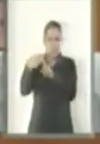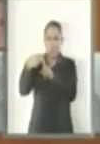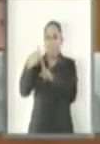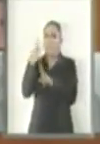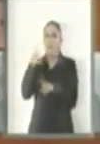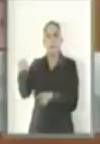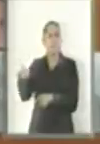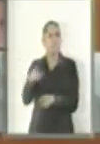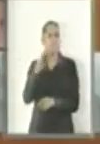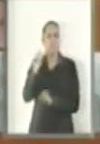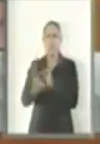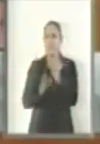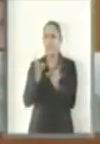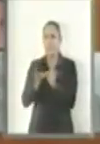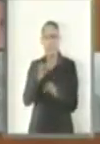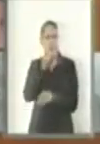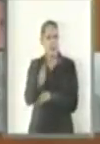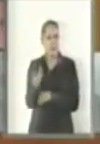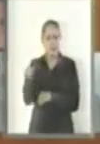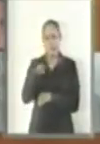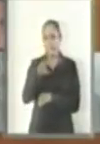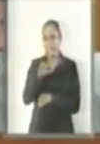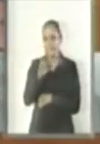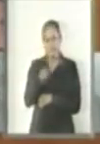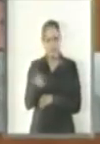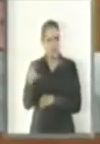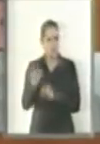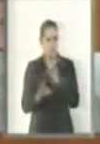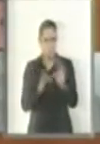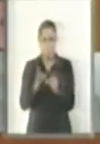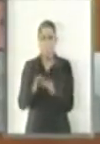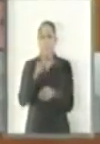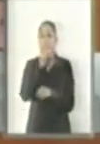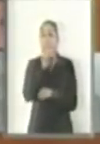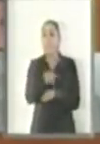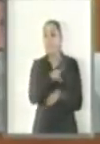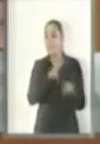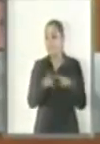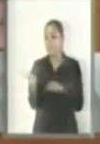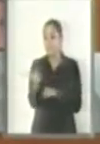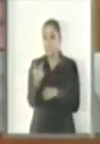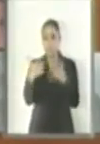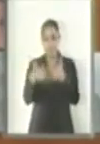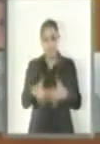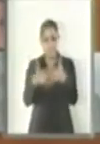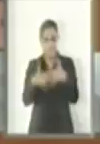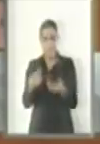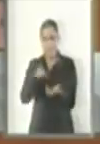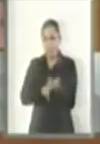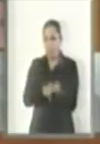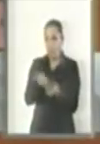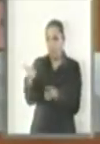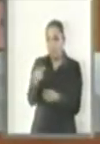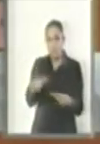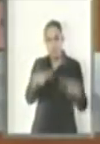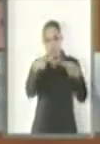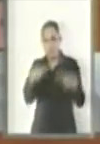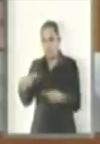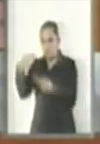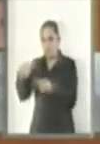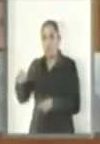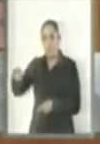Mexichem. Además, la relación comercial entre estas dos empresas era de